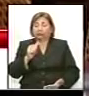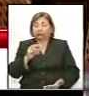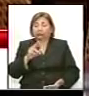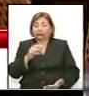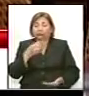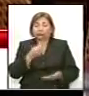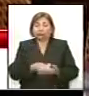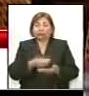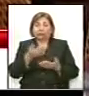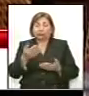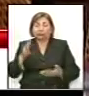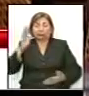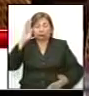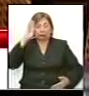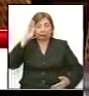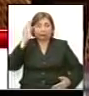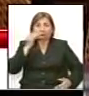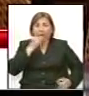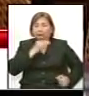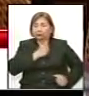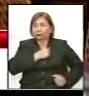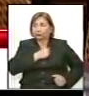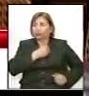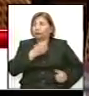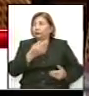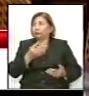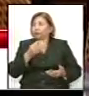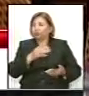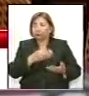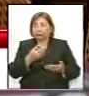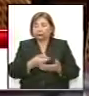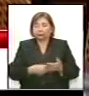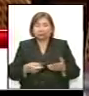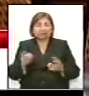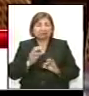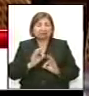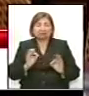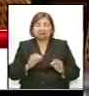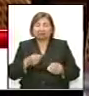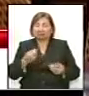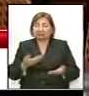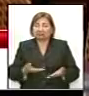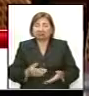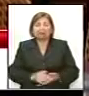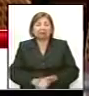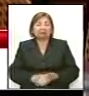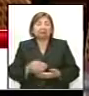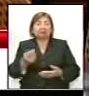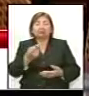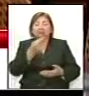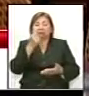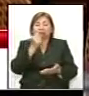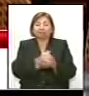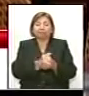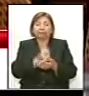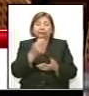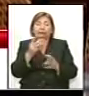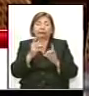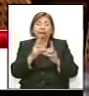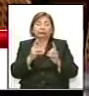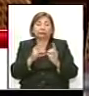que lo dé la comisaría, una carta de posesión que lo dé el juzgado, y que no los da. Solamente el notario da carta